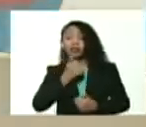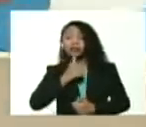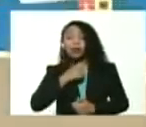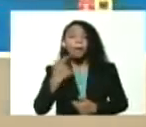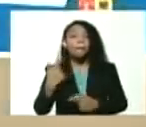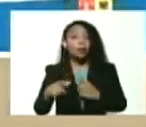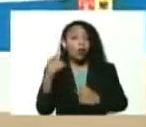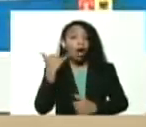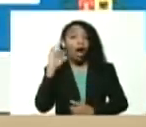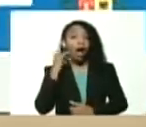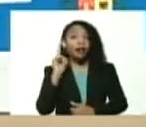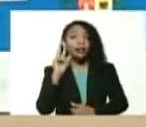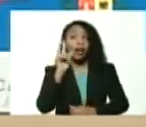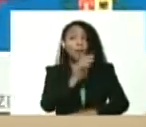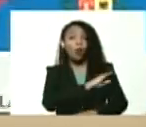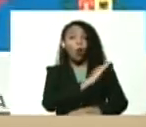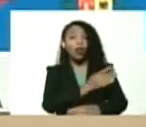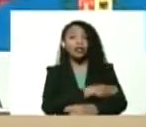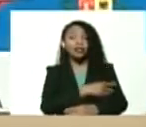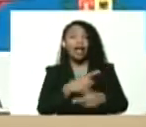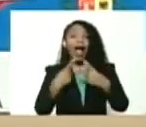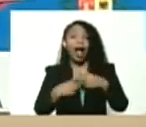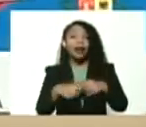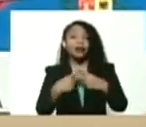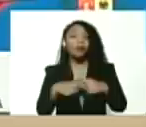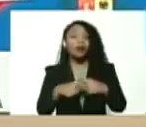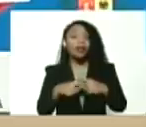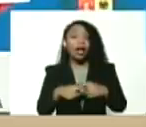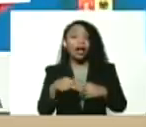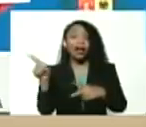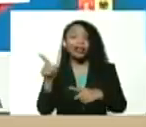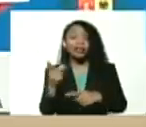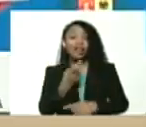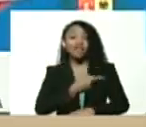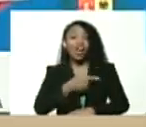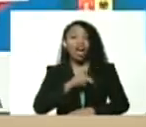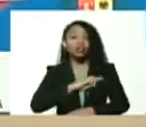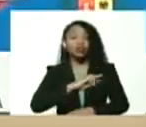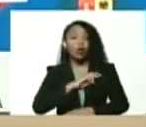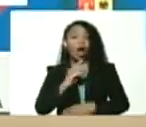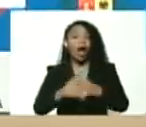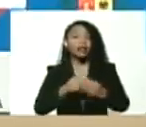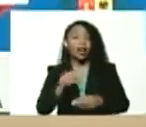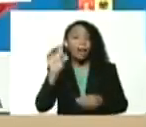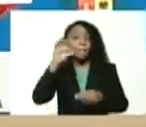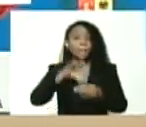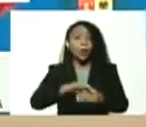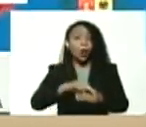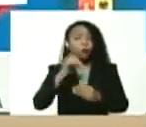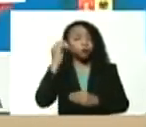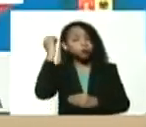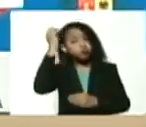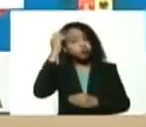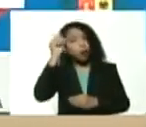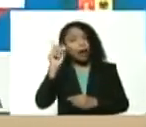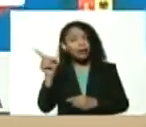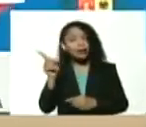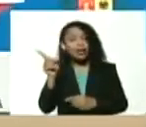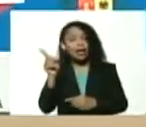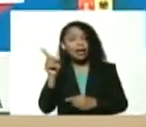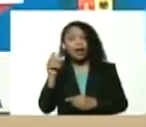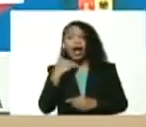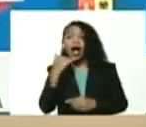tengo esta poderosa herramienta que a través del fraude siembra la matriz de que ese medio